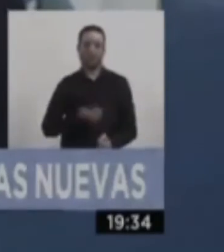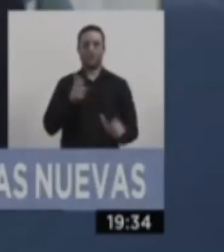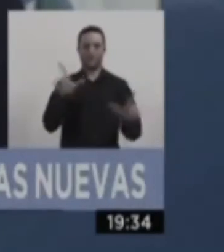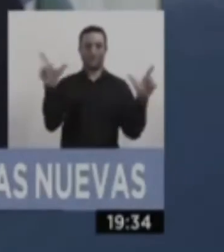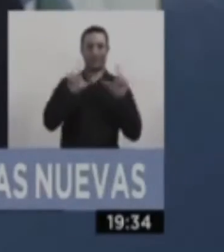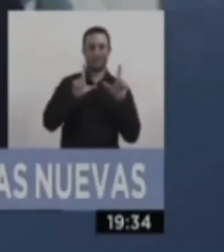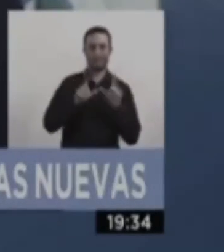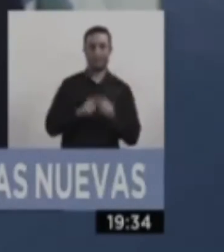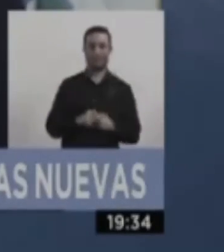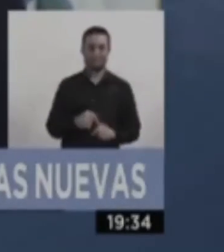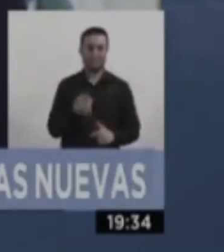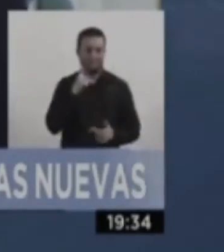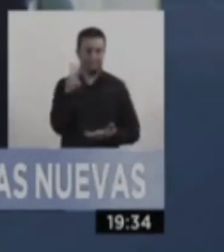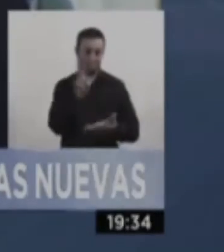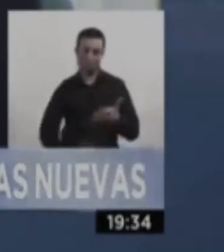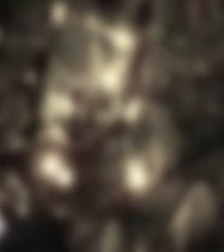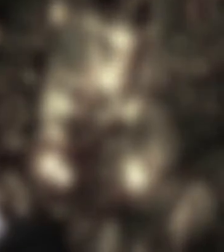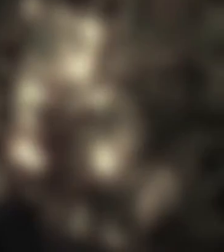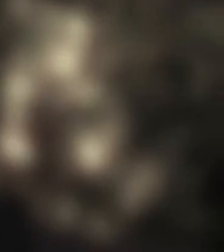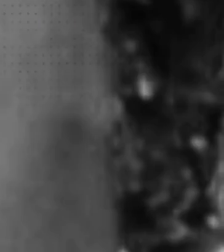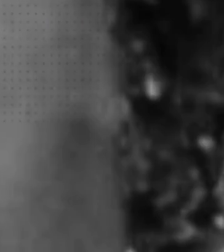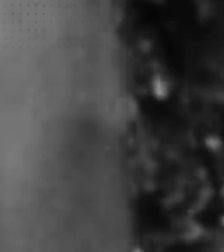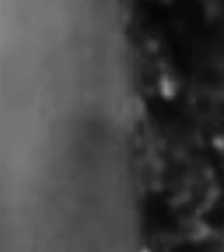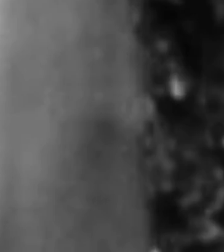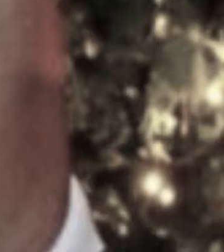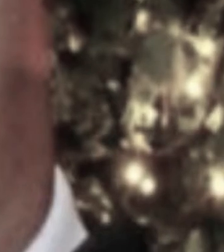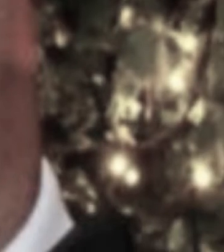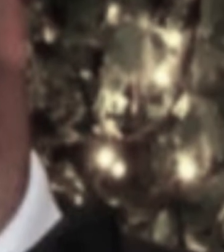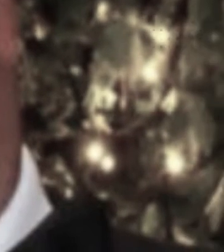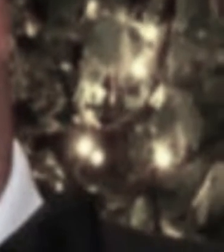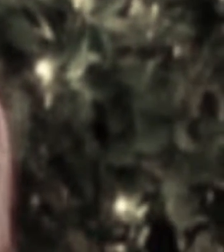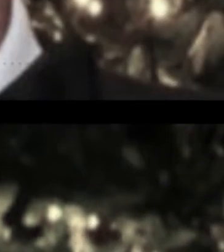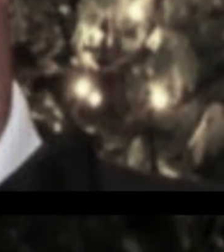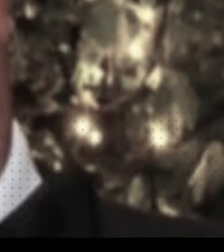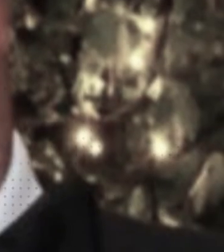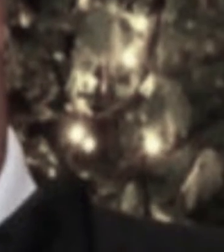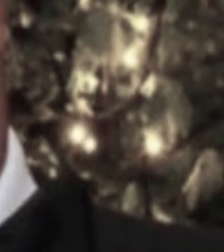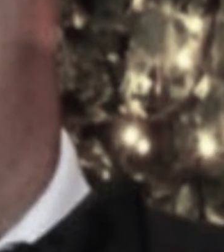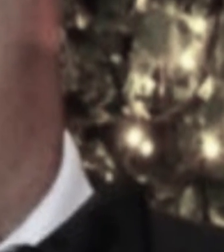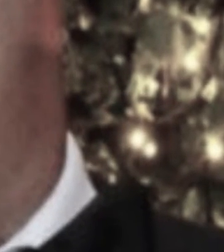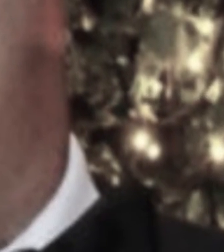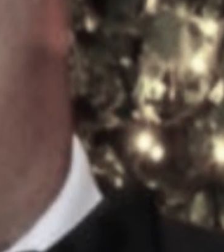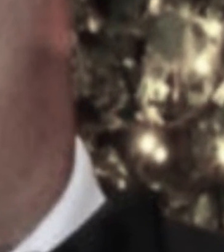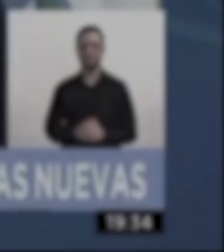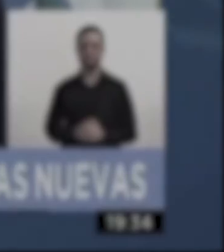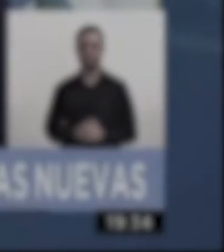por eso, por evasión impositiva, ¿por qué no a Gianfranco Macri? No lo condenan.